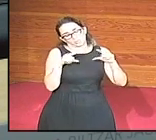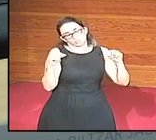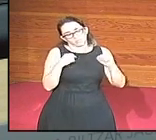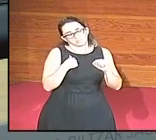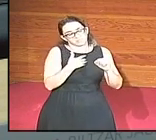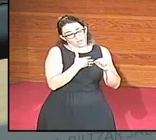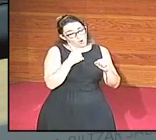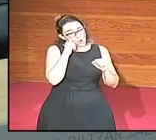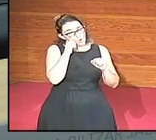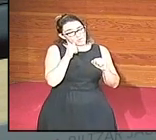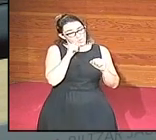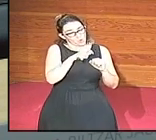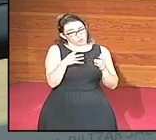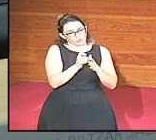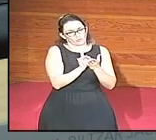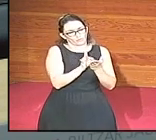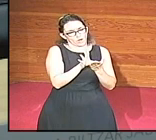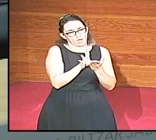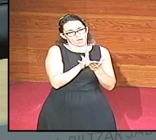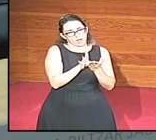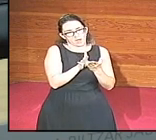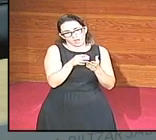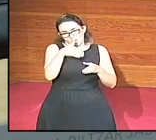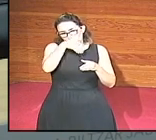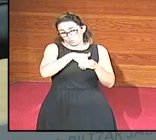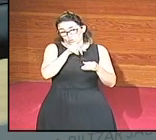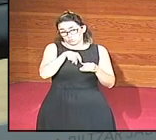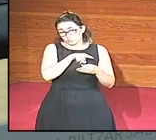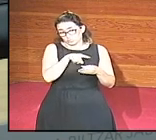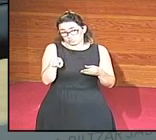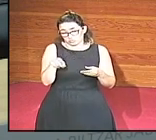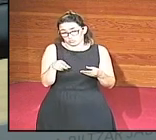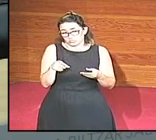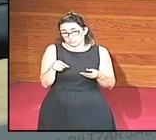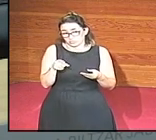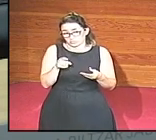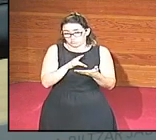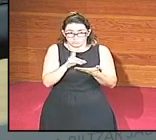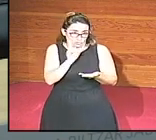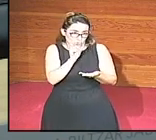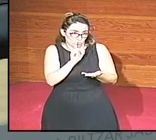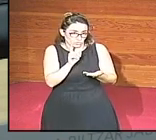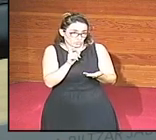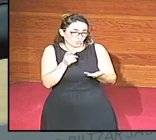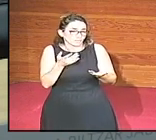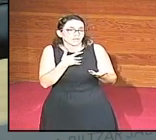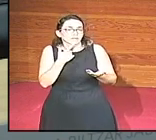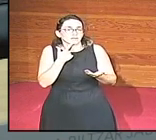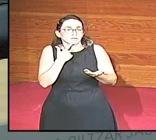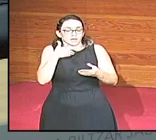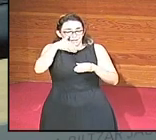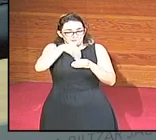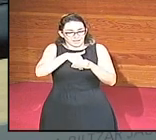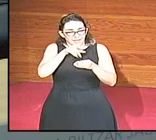los del Oviedo y hacemos un referéndum. Asturias es del Sporting, no es del Oviedo. Es del Sporting, porque hemos echado a todos los del Oviedo, ¿no? O sea, es muy sencillo ganar un